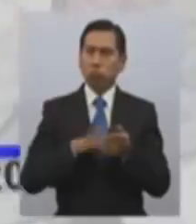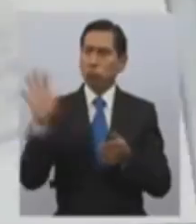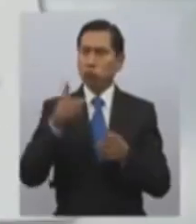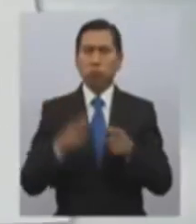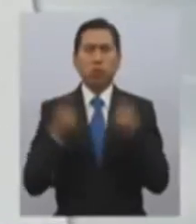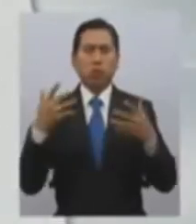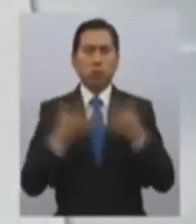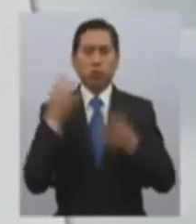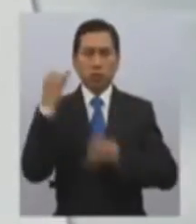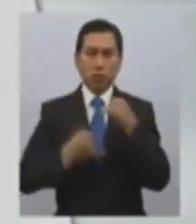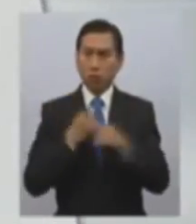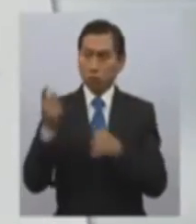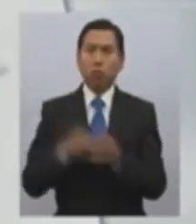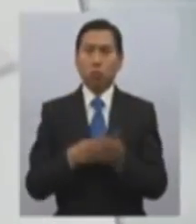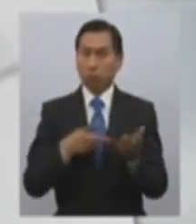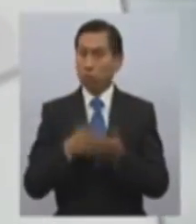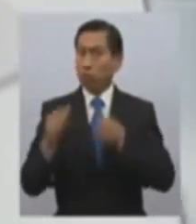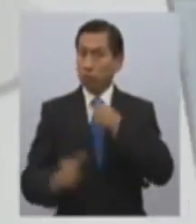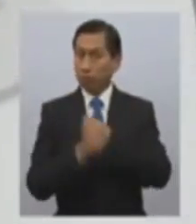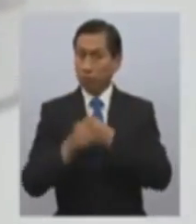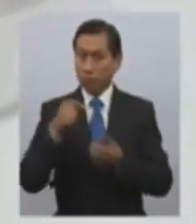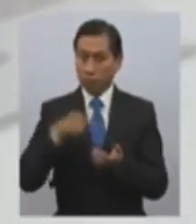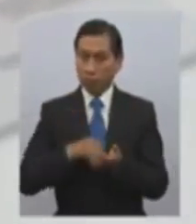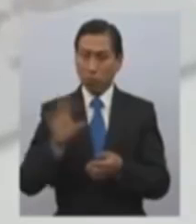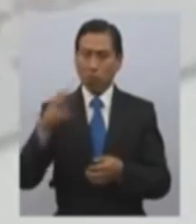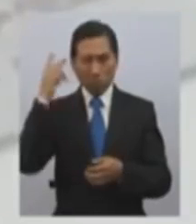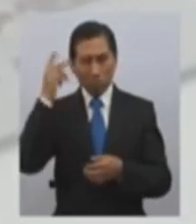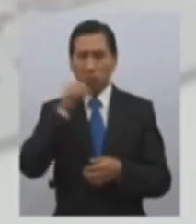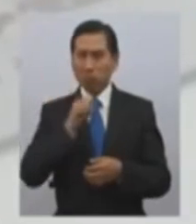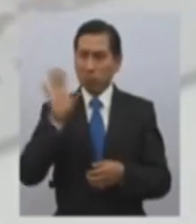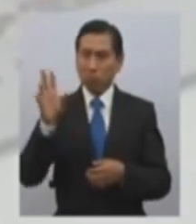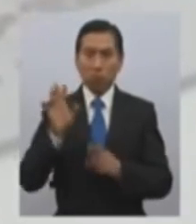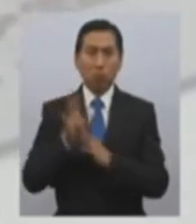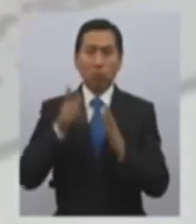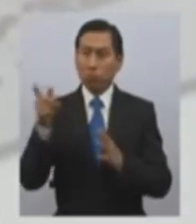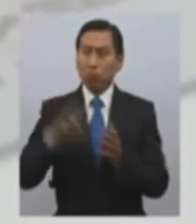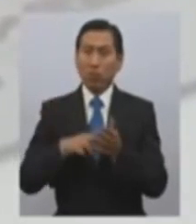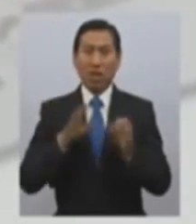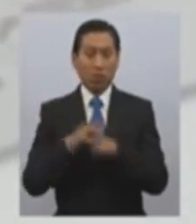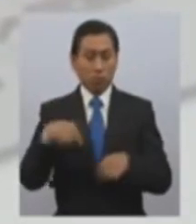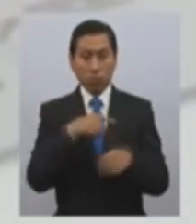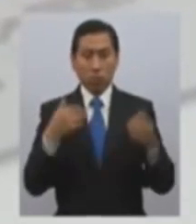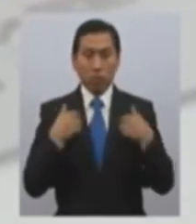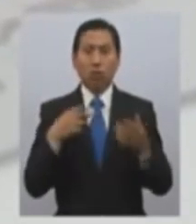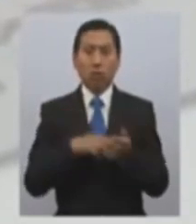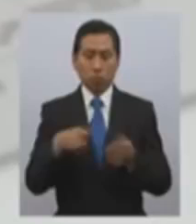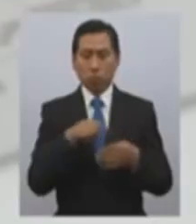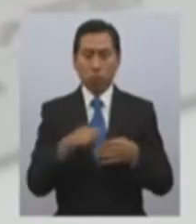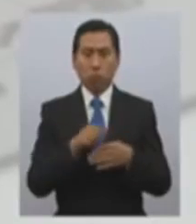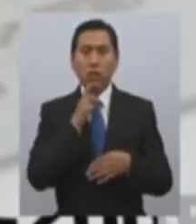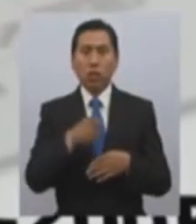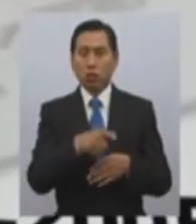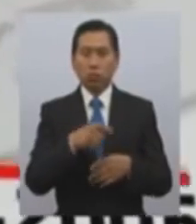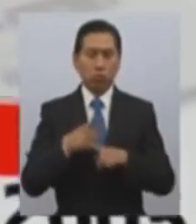grandes empresas transnacionales. El verdadero peligro para el neoliberalismo y sus representantes era que existieran prácticas reales y